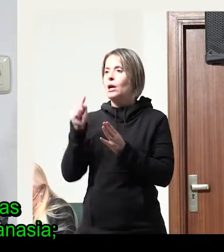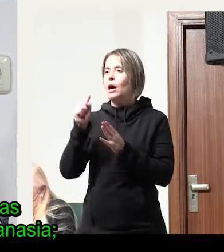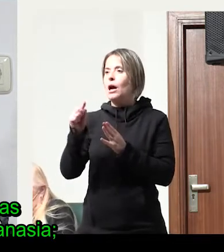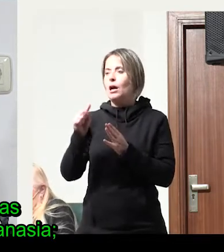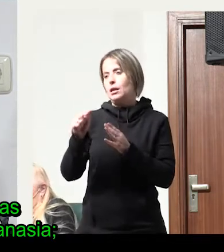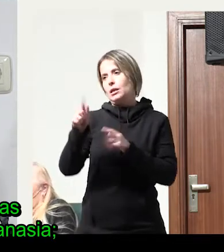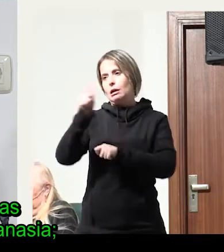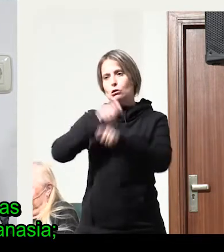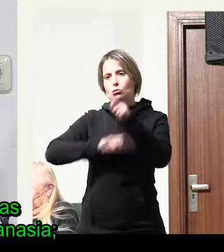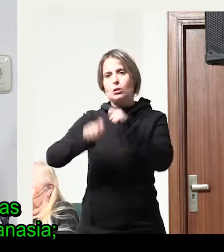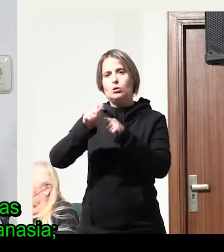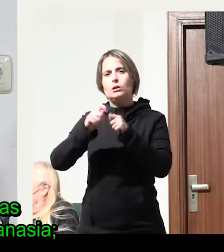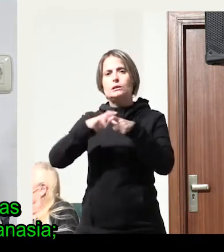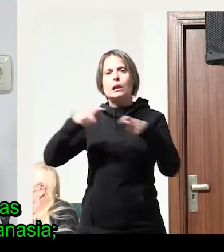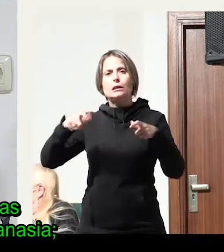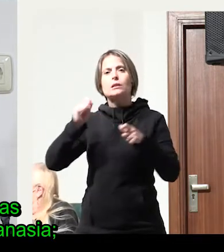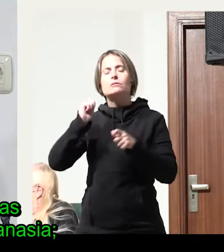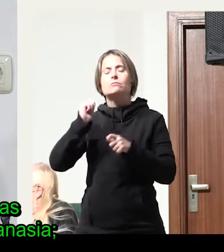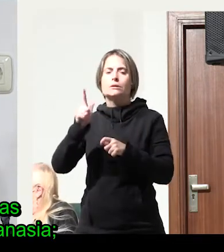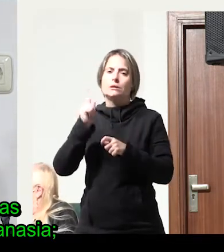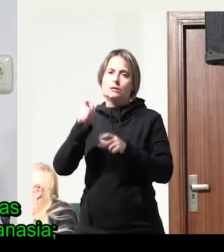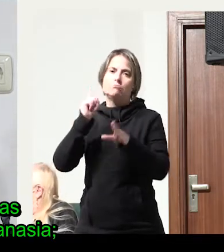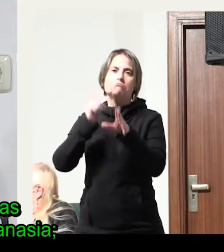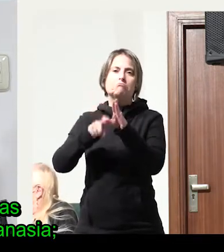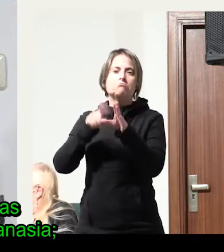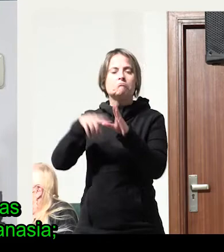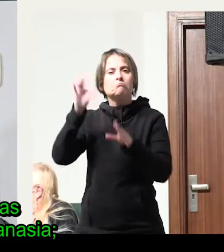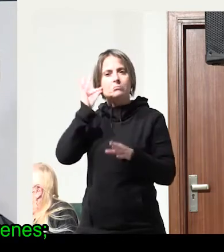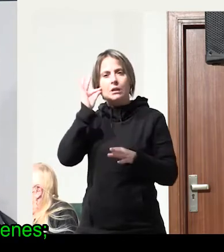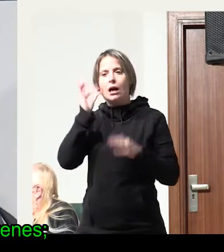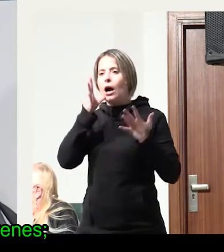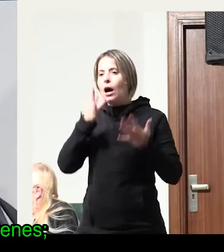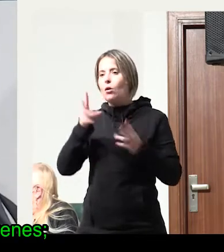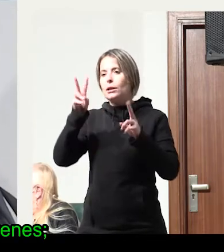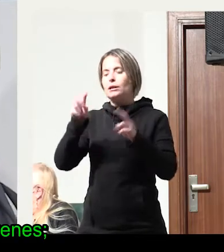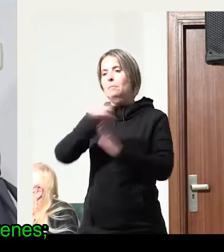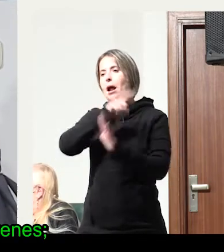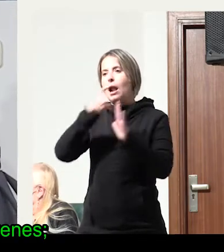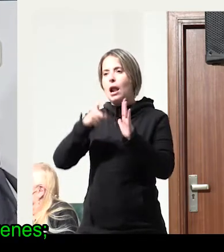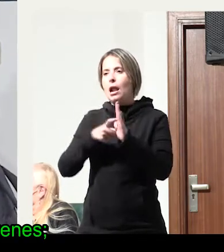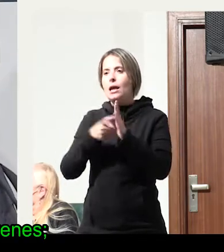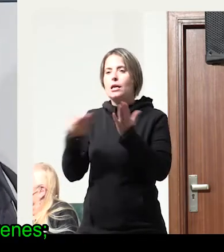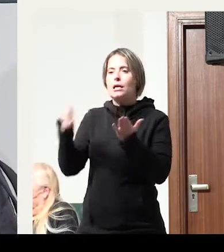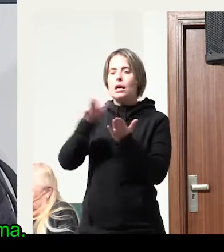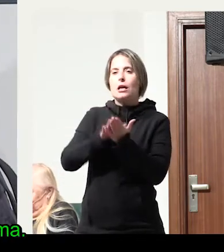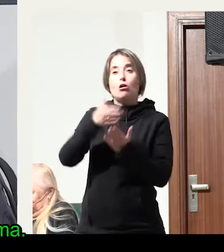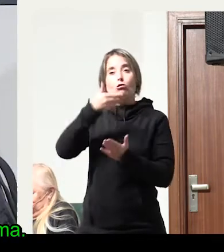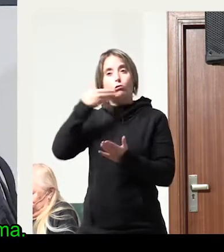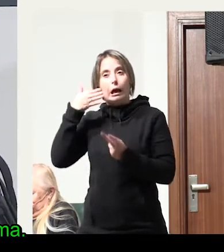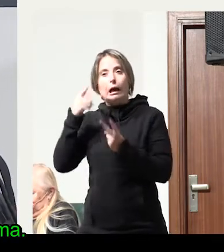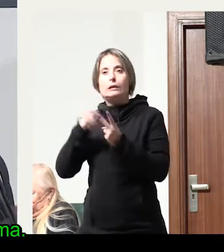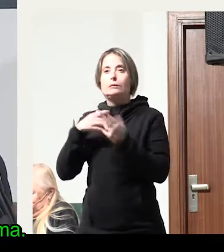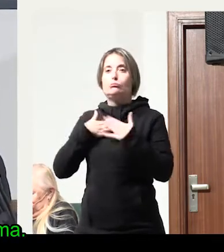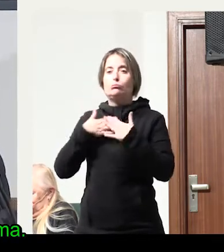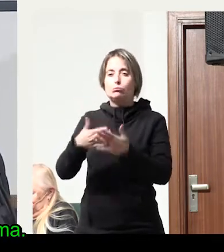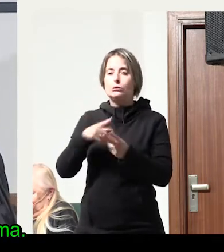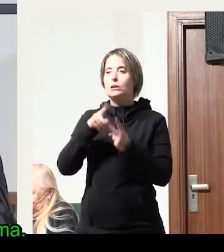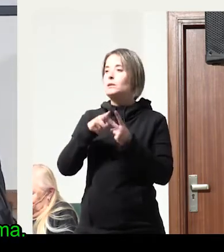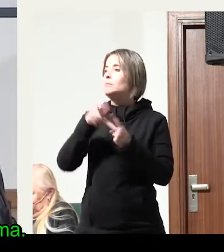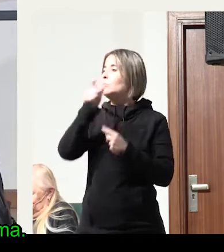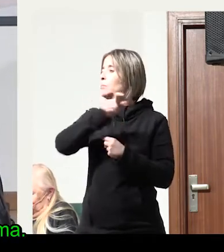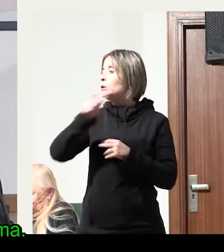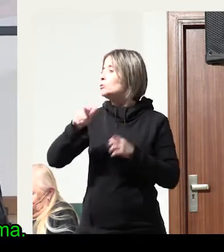asociaciones, y yo creo que hay muchas personas que están ahora con la ley de eutanasia, muchas personas y también mayores y jóvenes que están preocupadas y trabajando